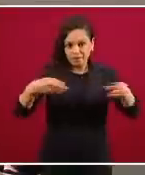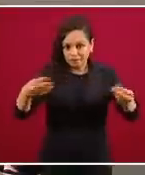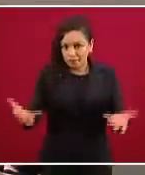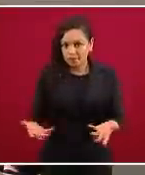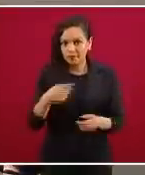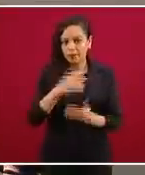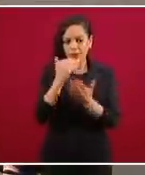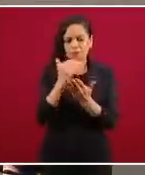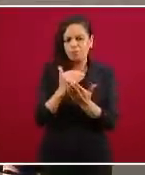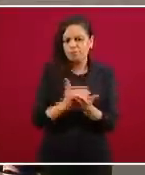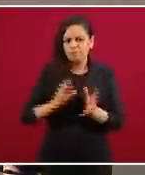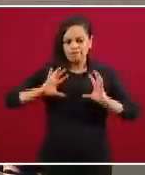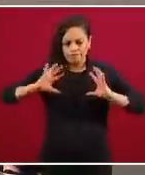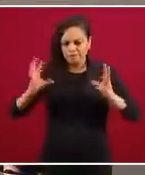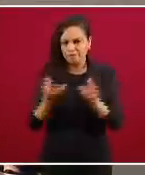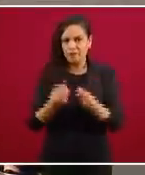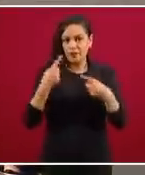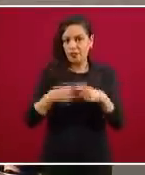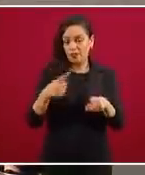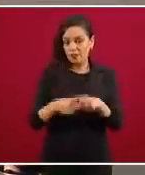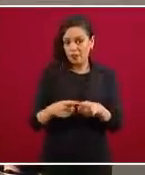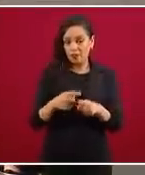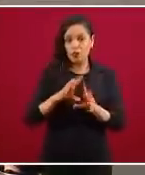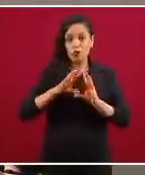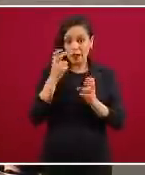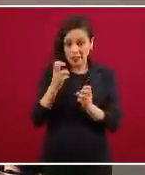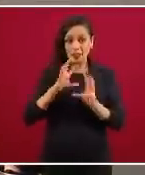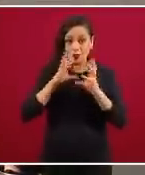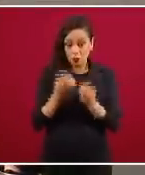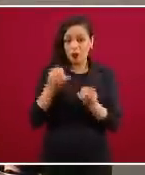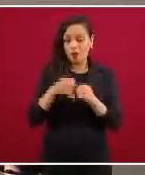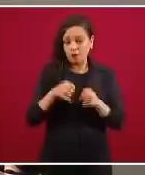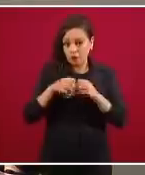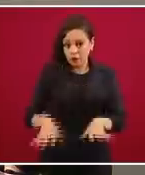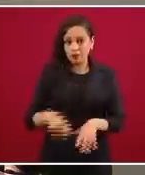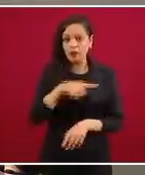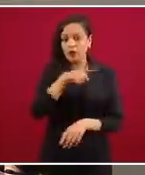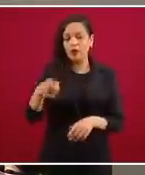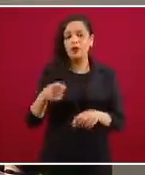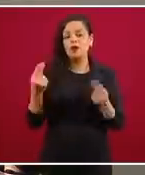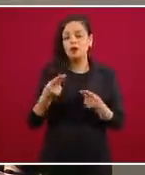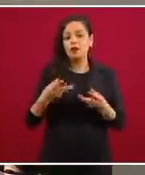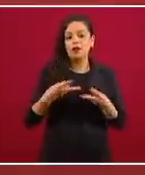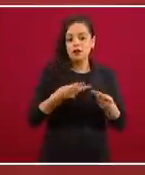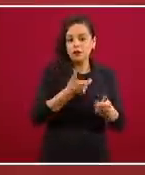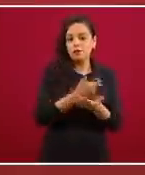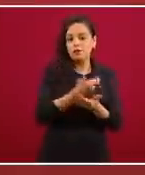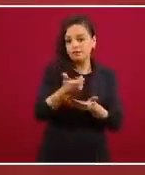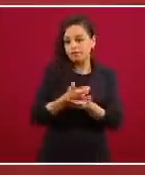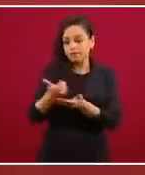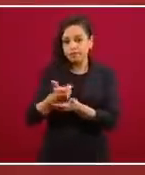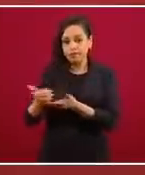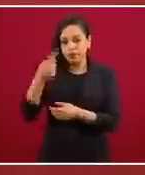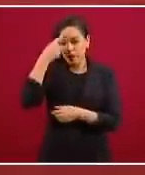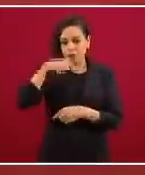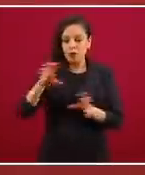integran la información, y es una gran cantidad de personas. Obviamente los gastos de operación, la del mantenimiento de las computadoras, de las redes,